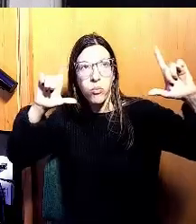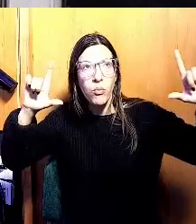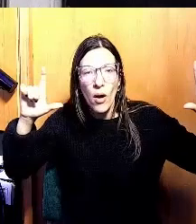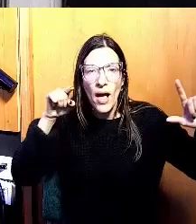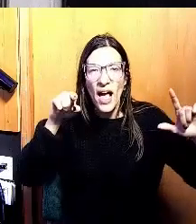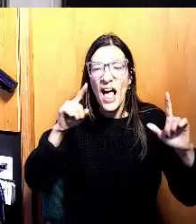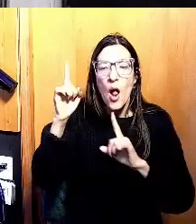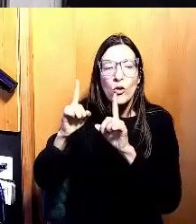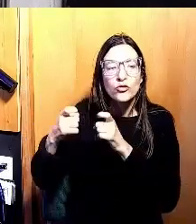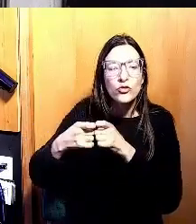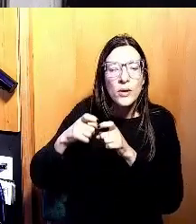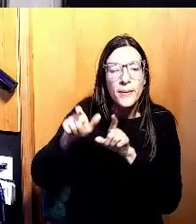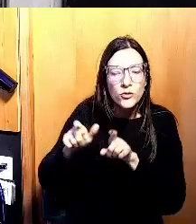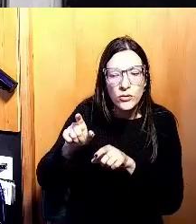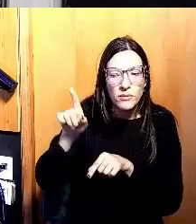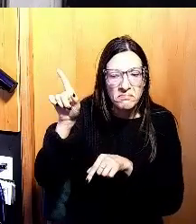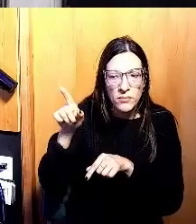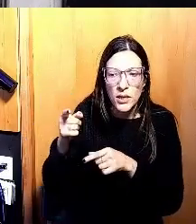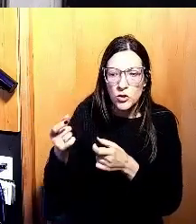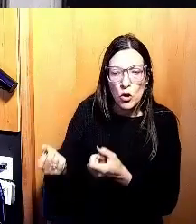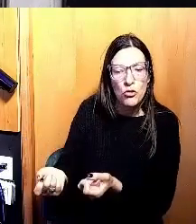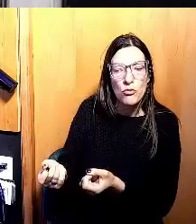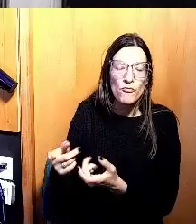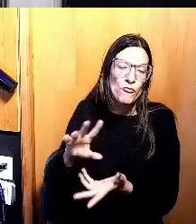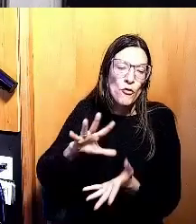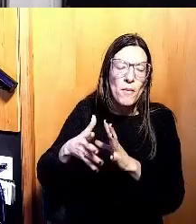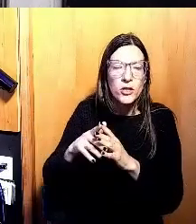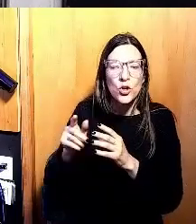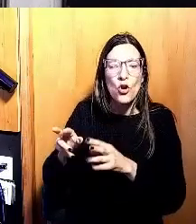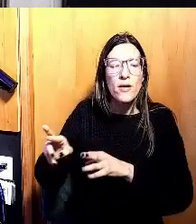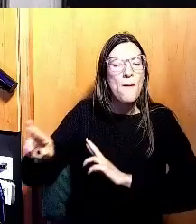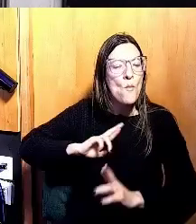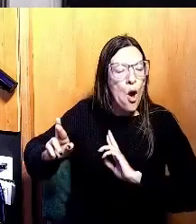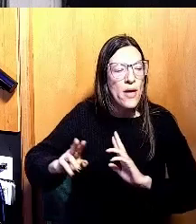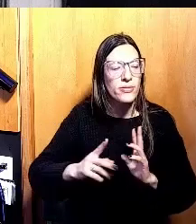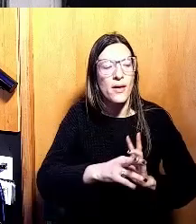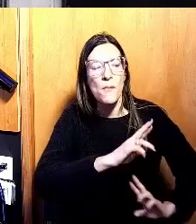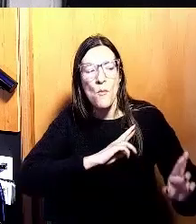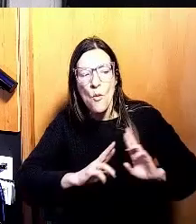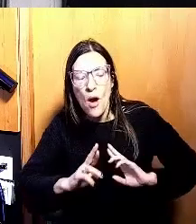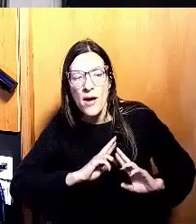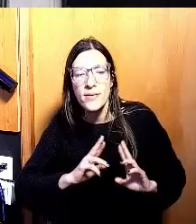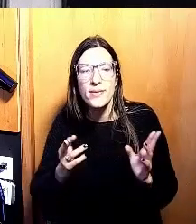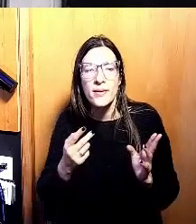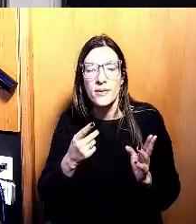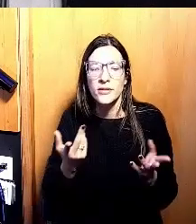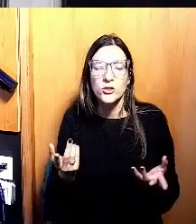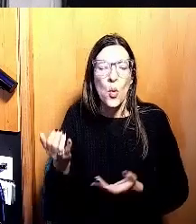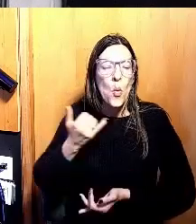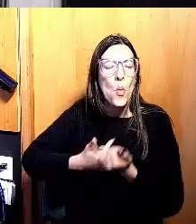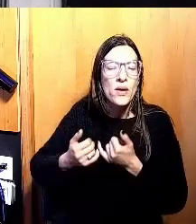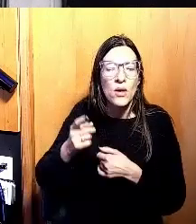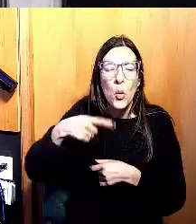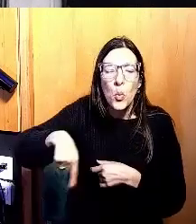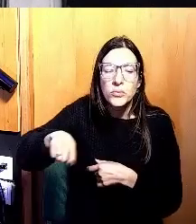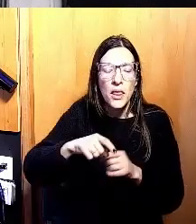y que en realidad nos devuelven de alguna manera nos dan una respuesta sobre lo